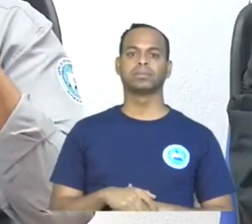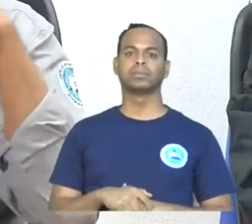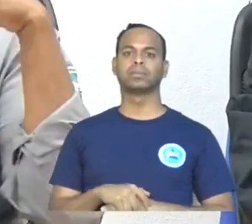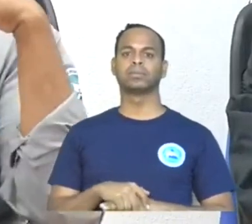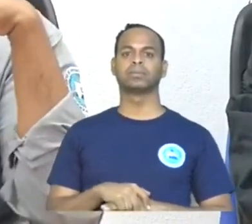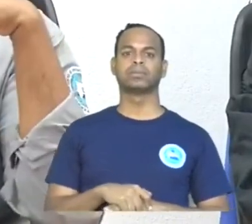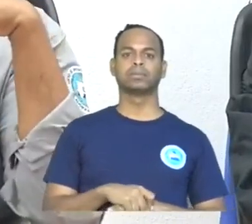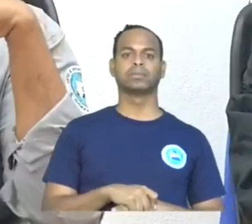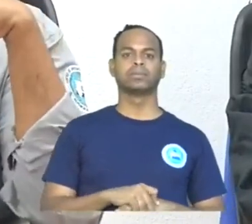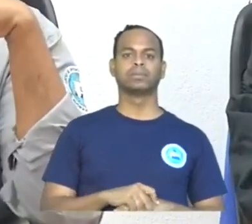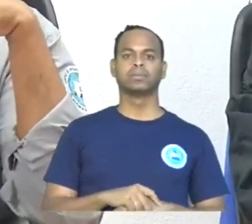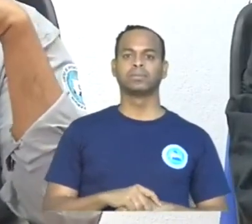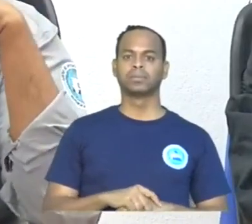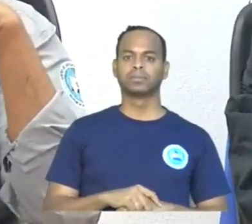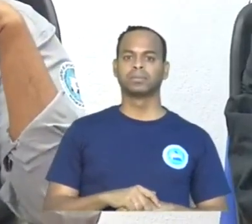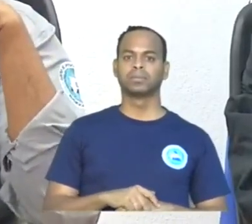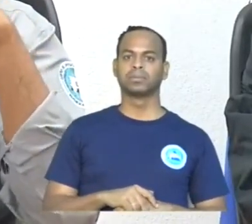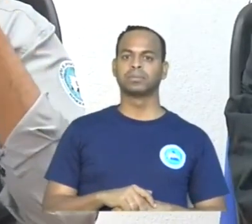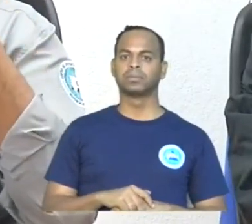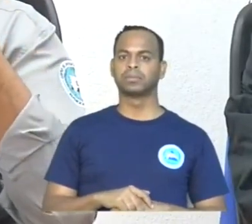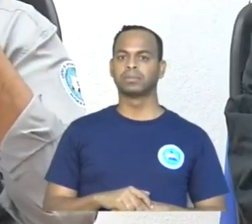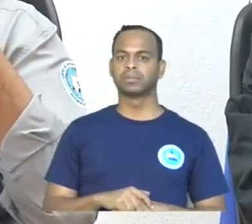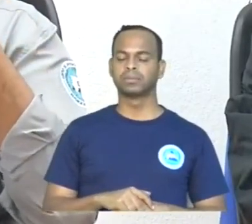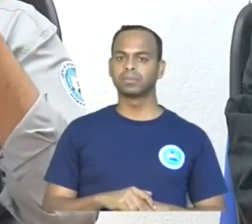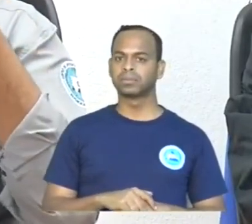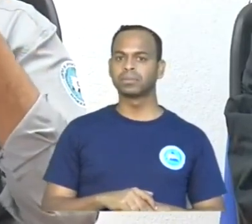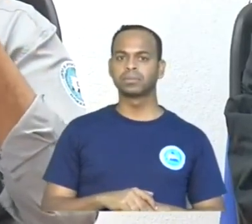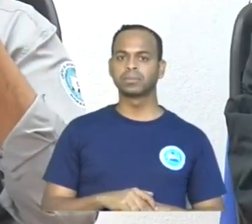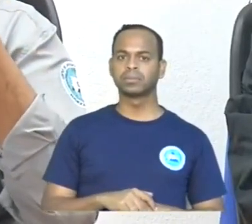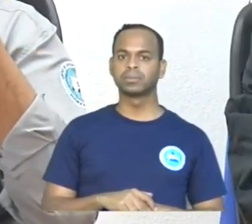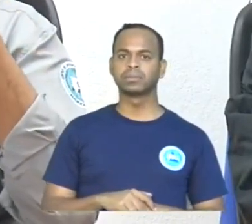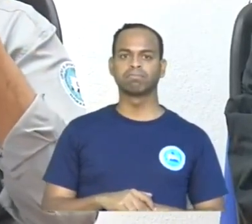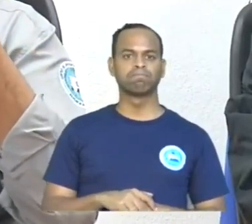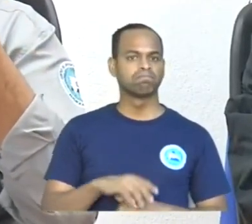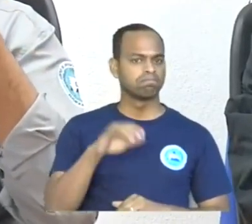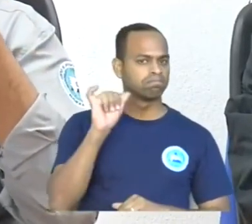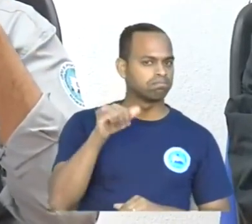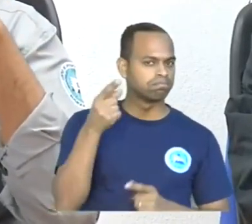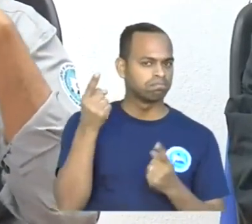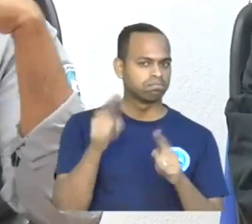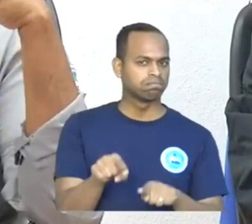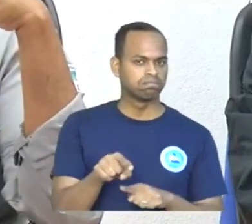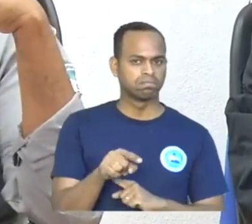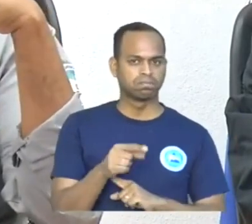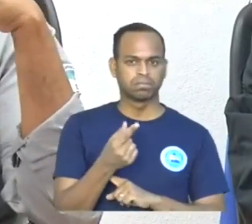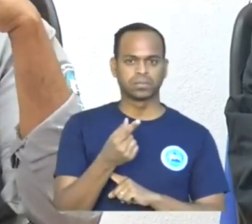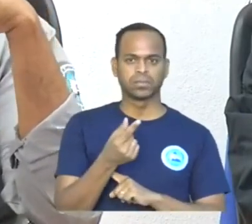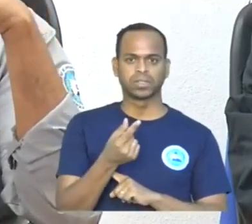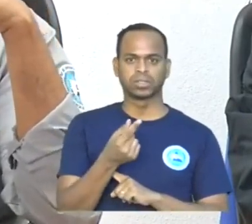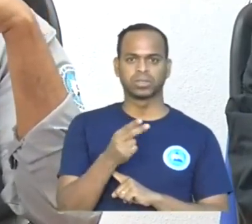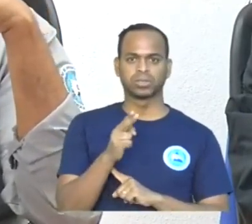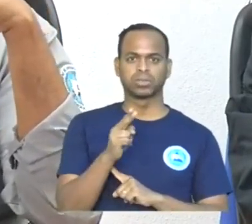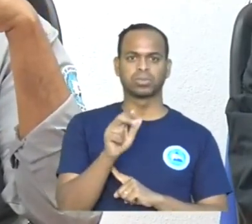Micrófono. Yo le digo lo que está ocurriendo ahora mismo. Prácticamente en